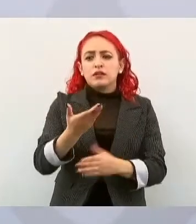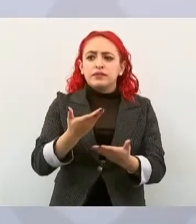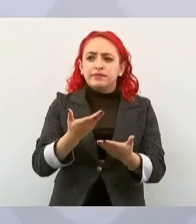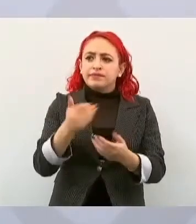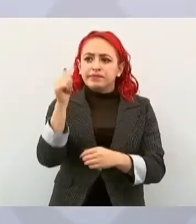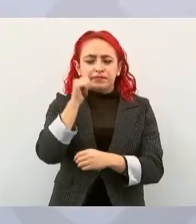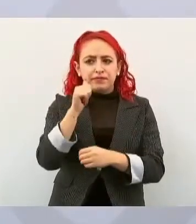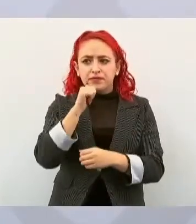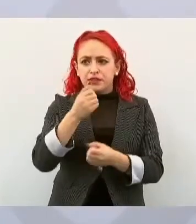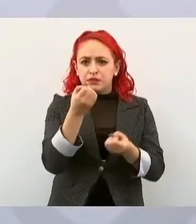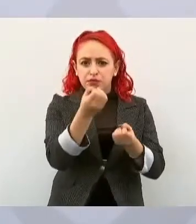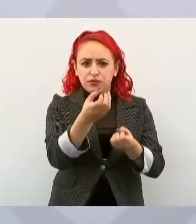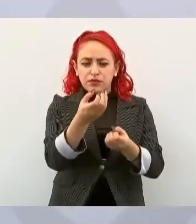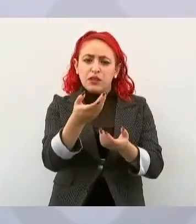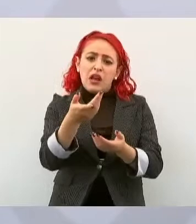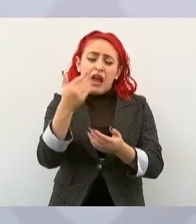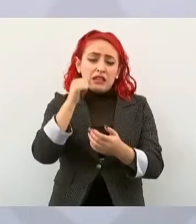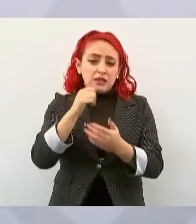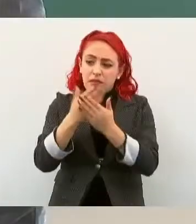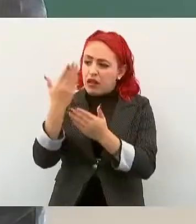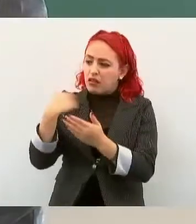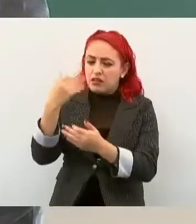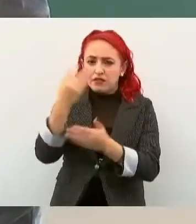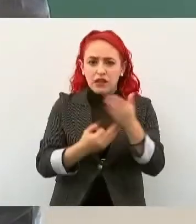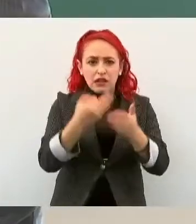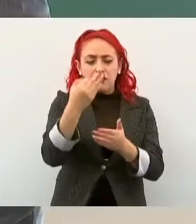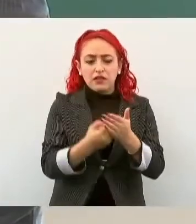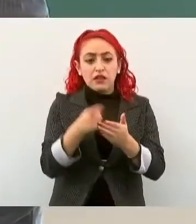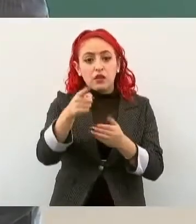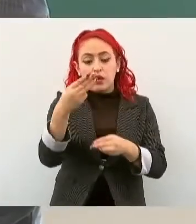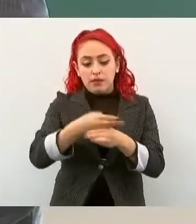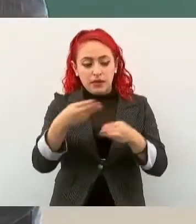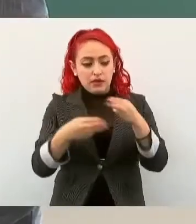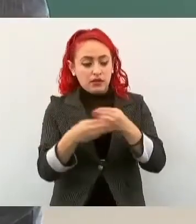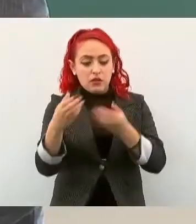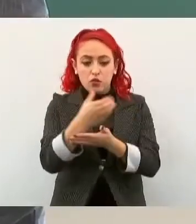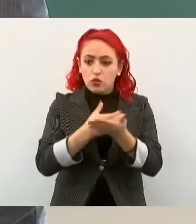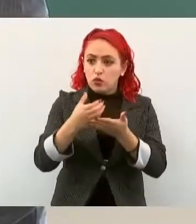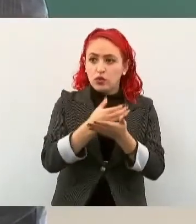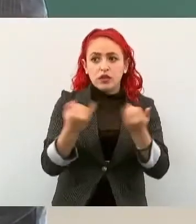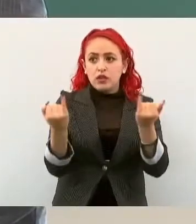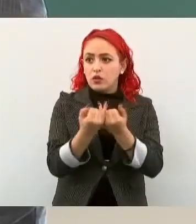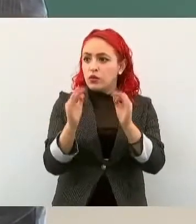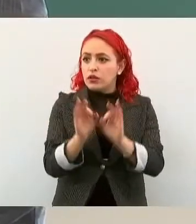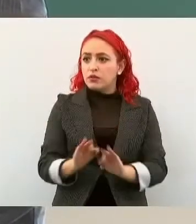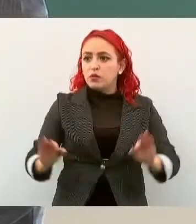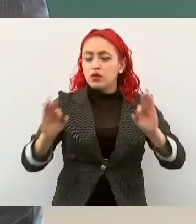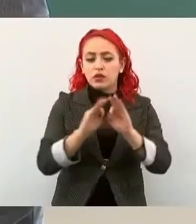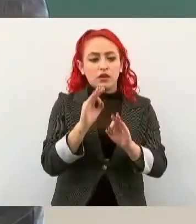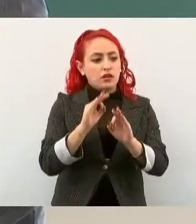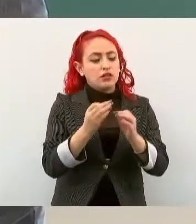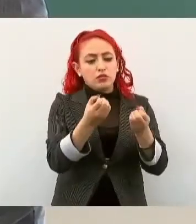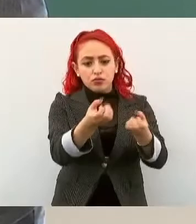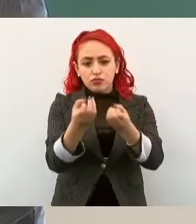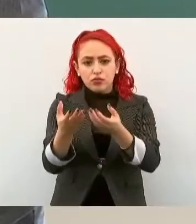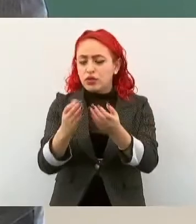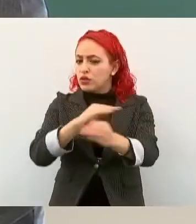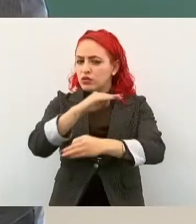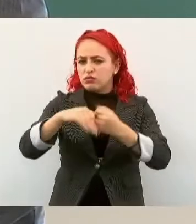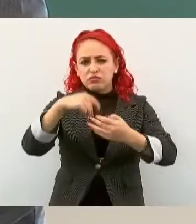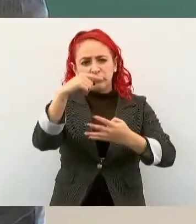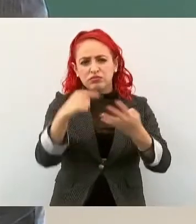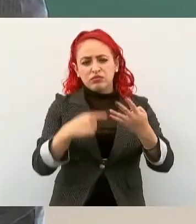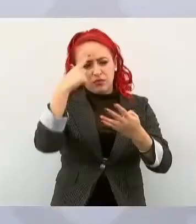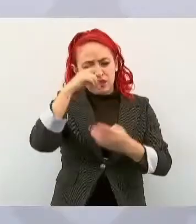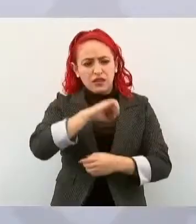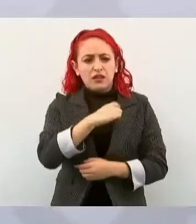tradicionalmente siempre han sido deficitarios, del material de curación, que es igual de importante, entre otros insumos para